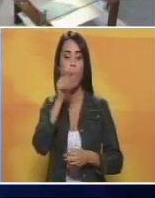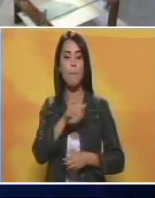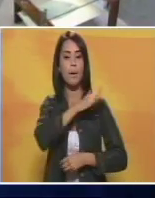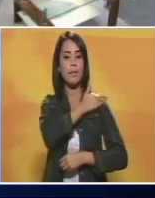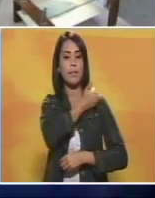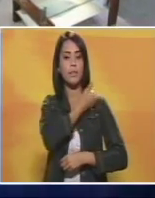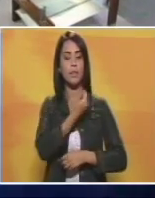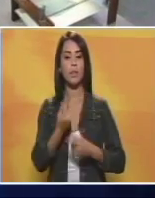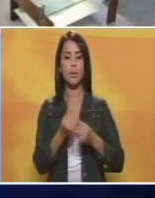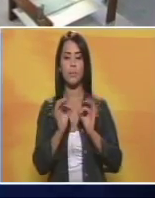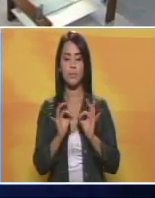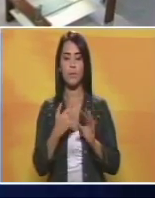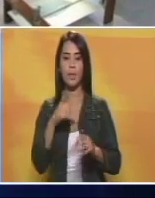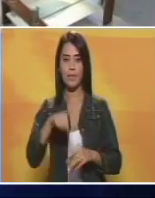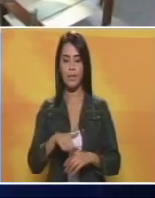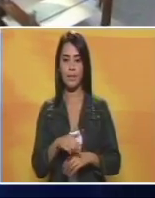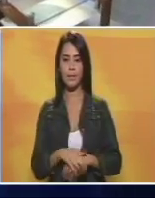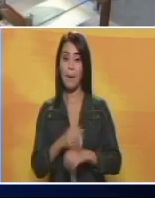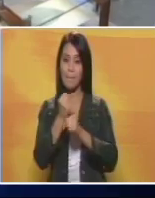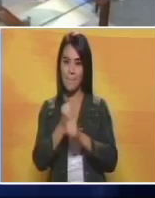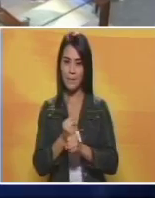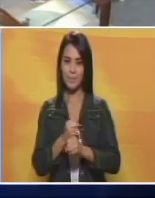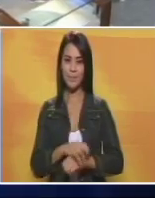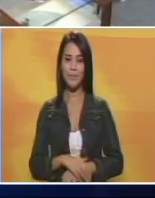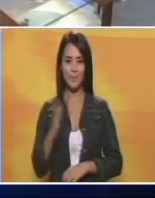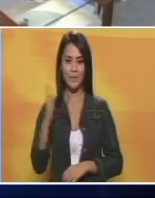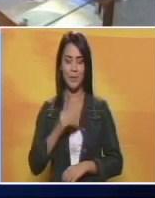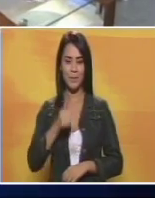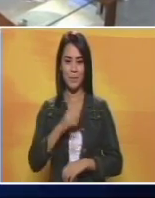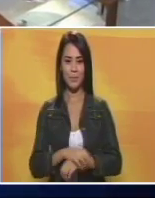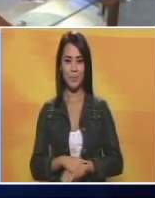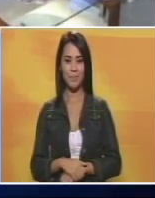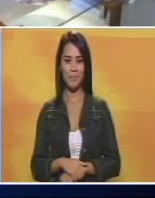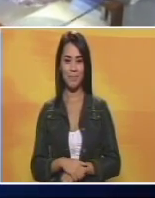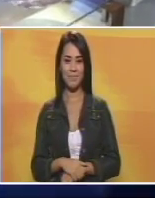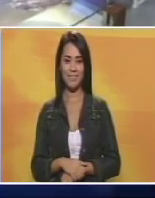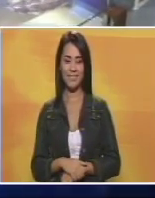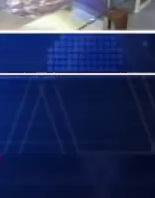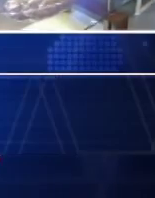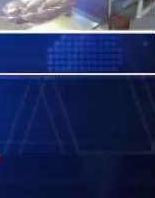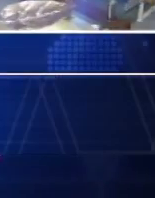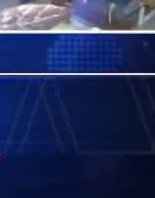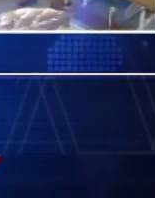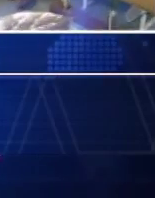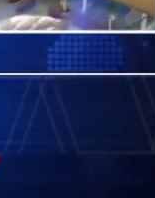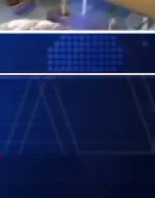de Econométrica. Ya está aquí en el estudio con nosotros. Venimos en segundos.